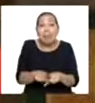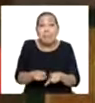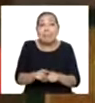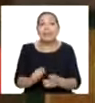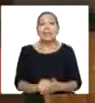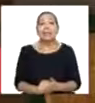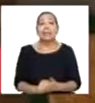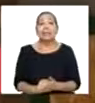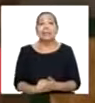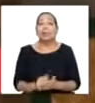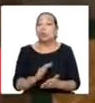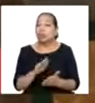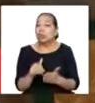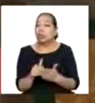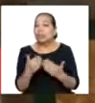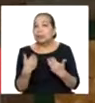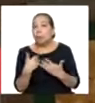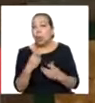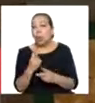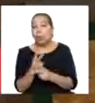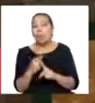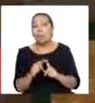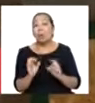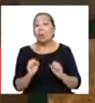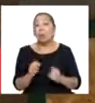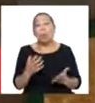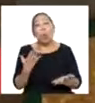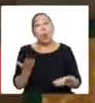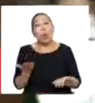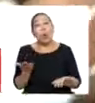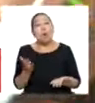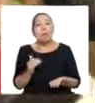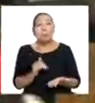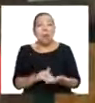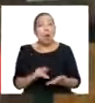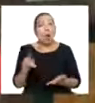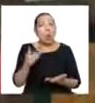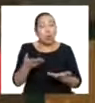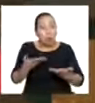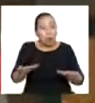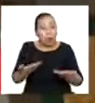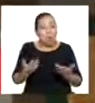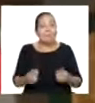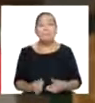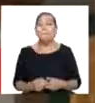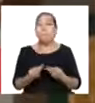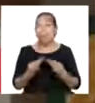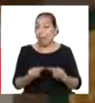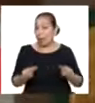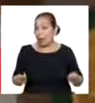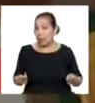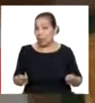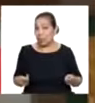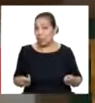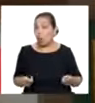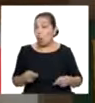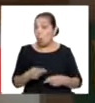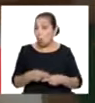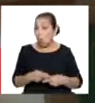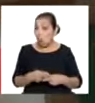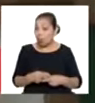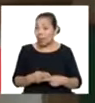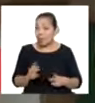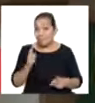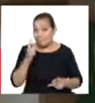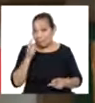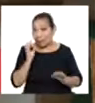también en todo lo que corresponde a seguridad. Porque por más que se utilicen herramientas manuales, son herramientas de corte, y